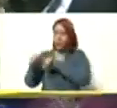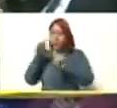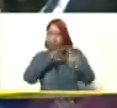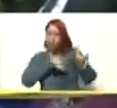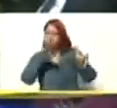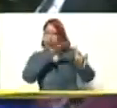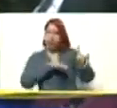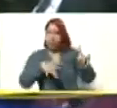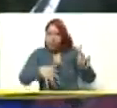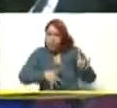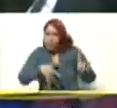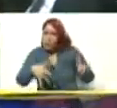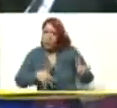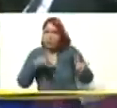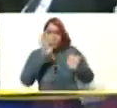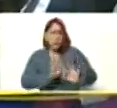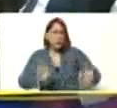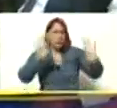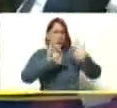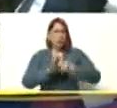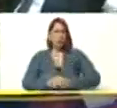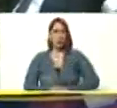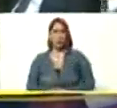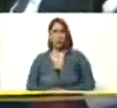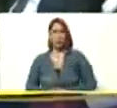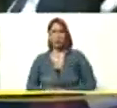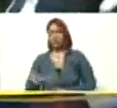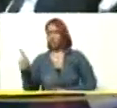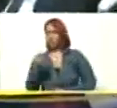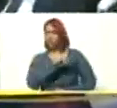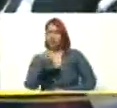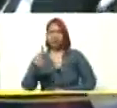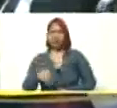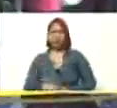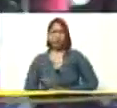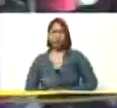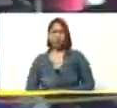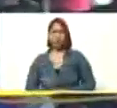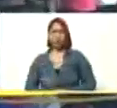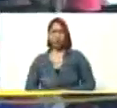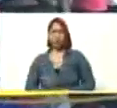y la maledicencia. ¡No!